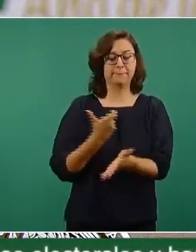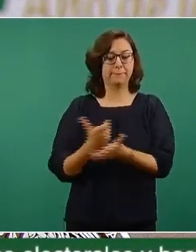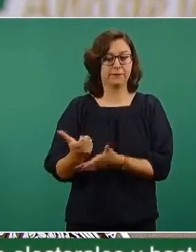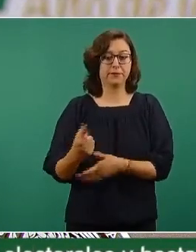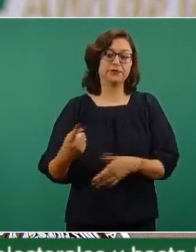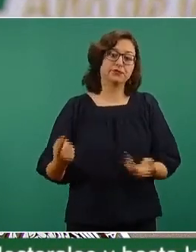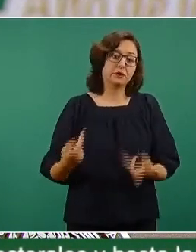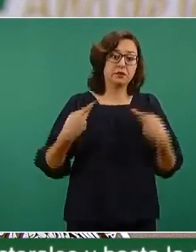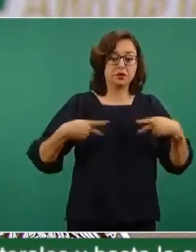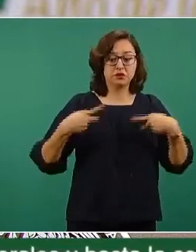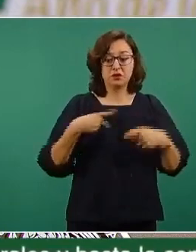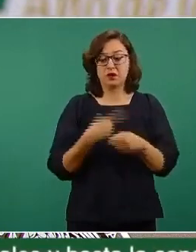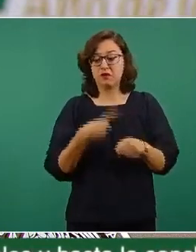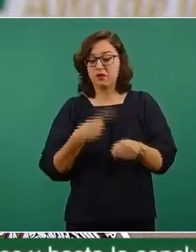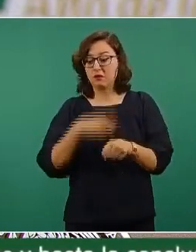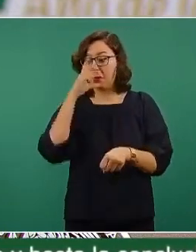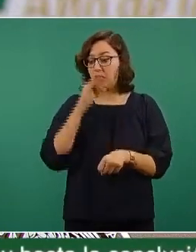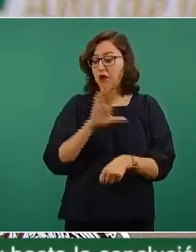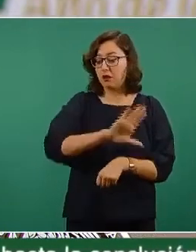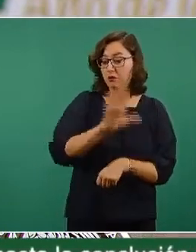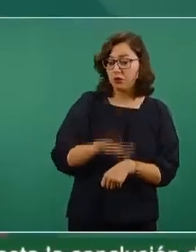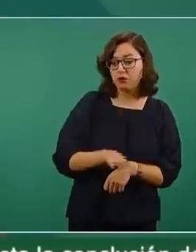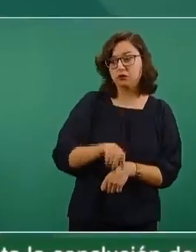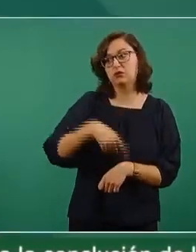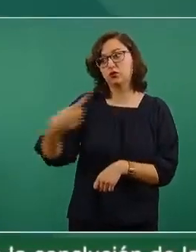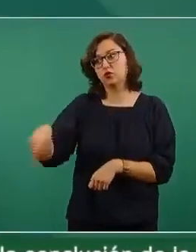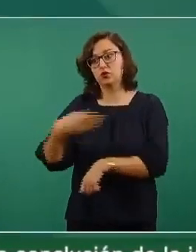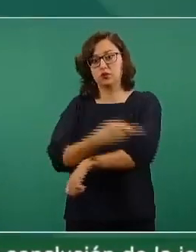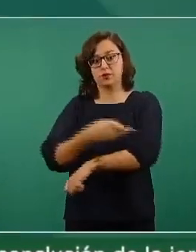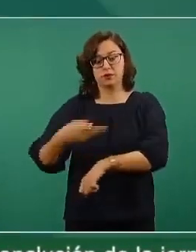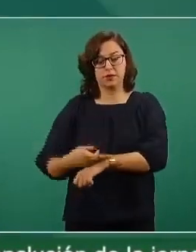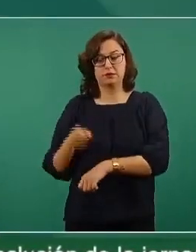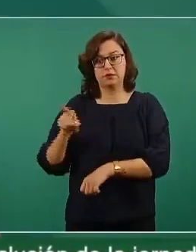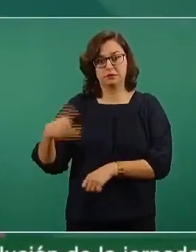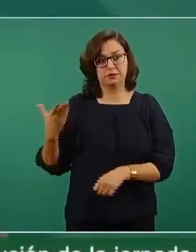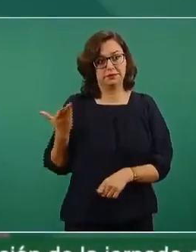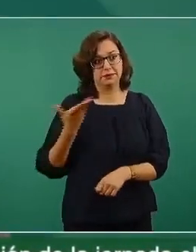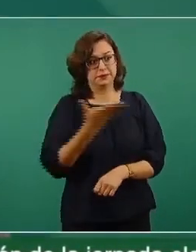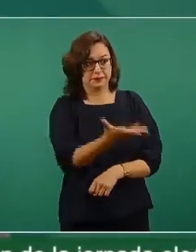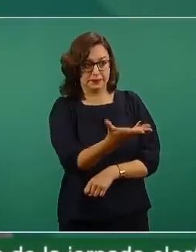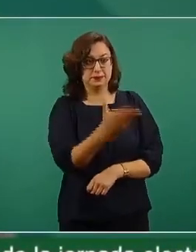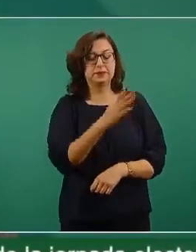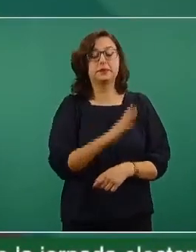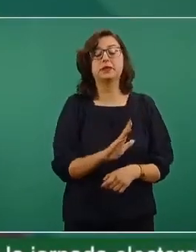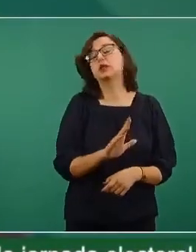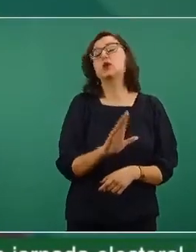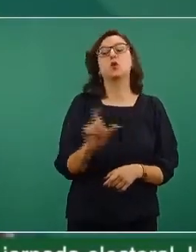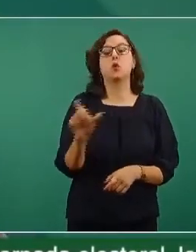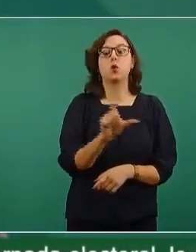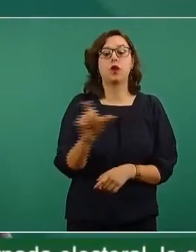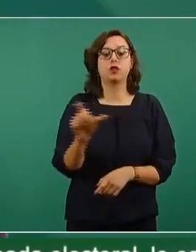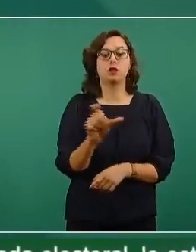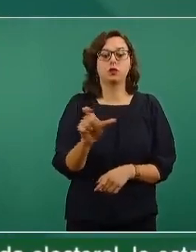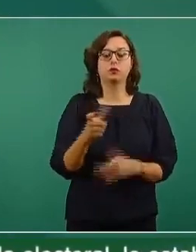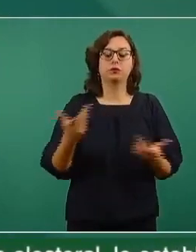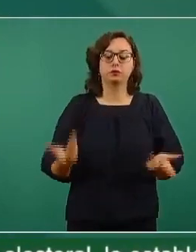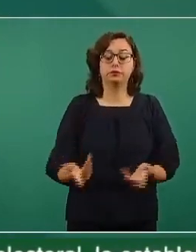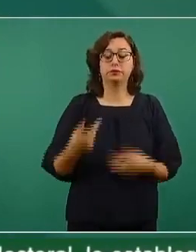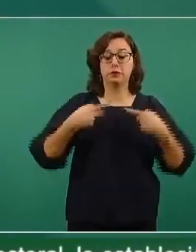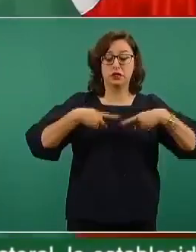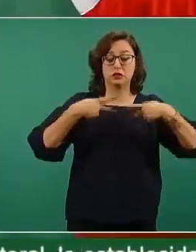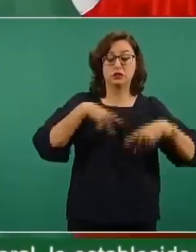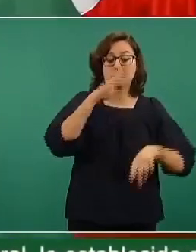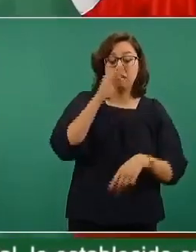que fallecieron por COVID. Este apoyo debe de ser solicitado por los familiares dentro de un periodo de un año